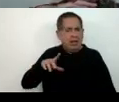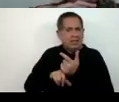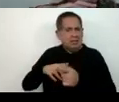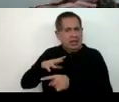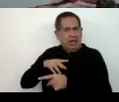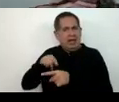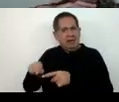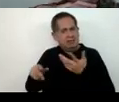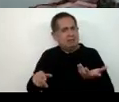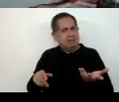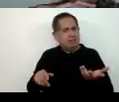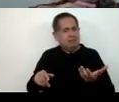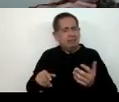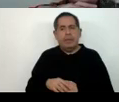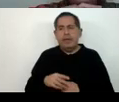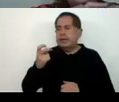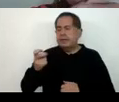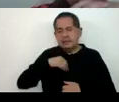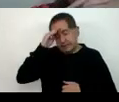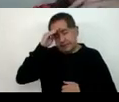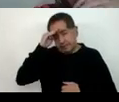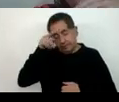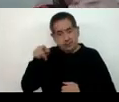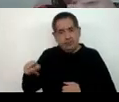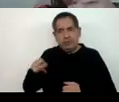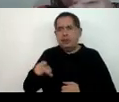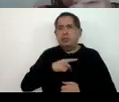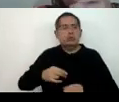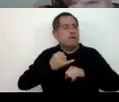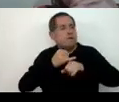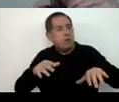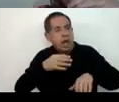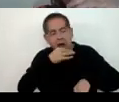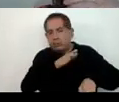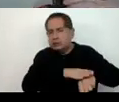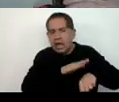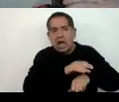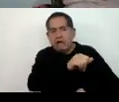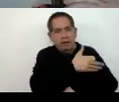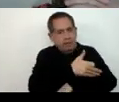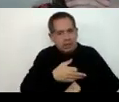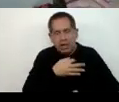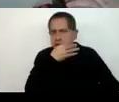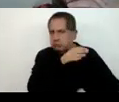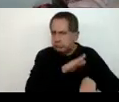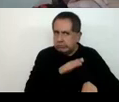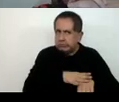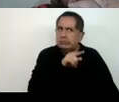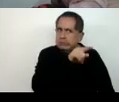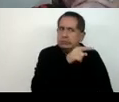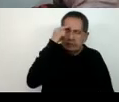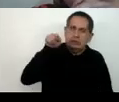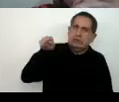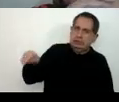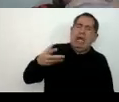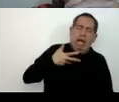los tienen. Y eso hay que informar a la familia, sobre todo, porque